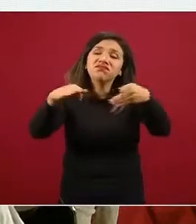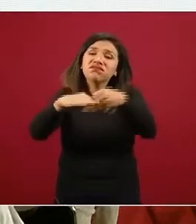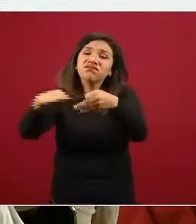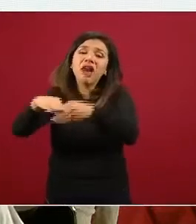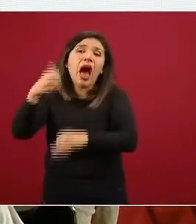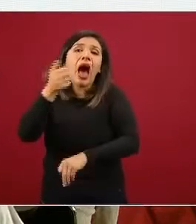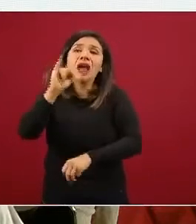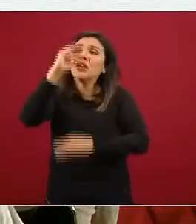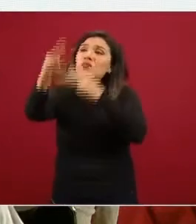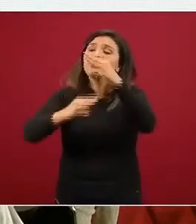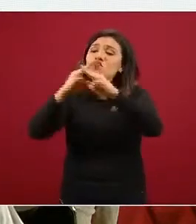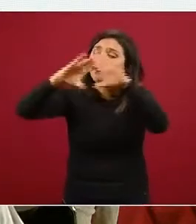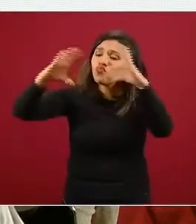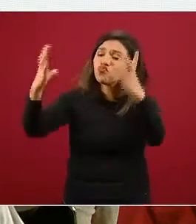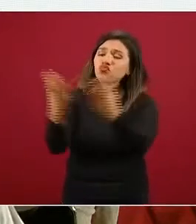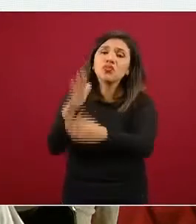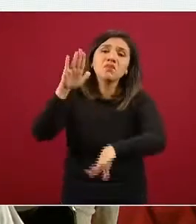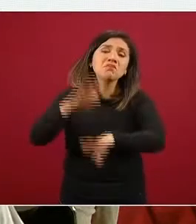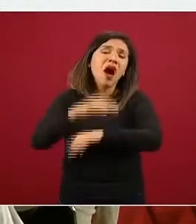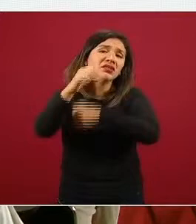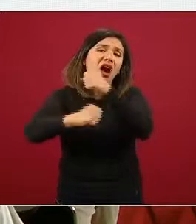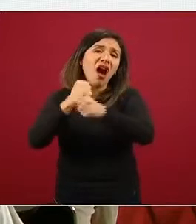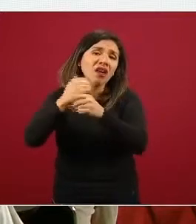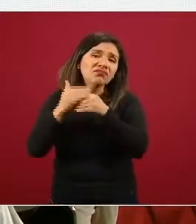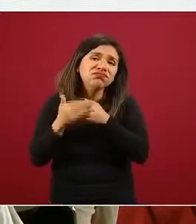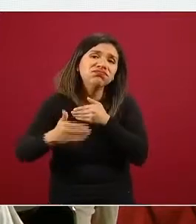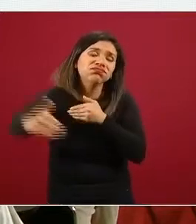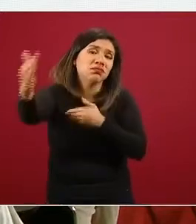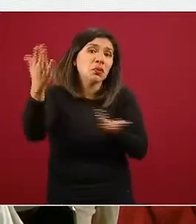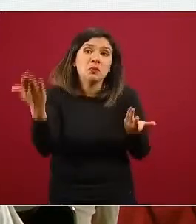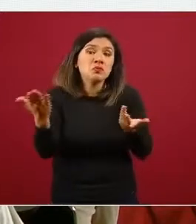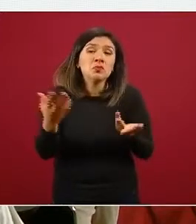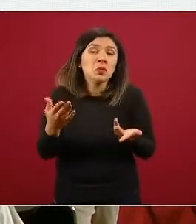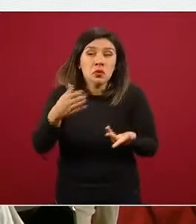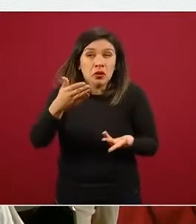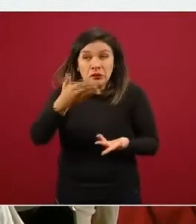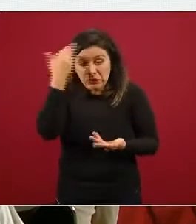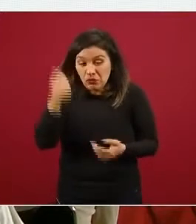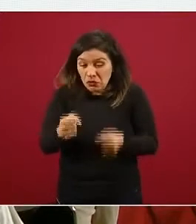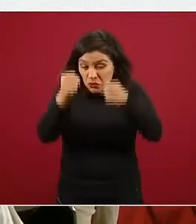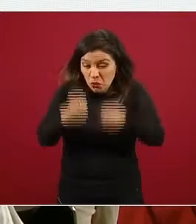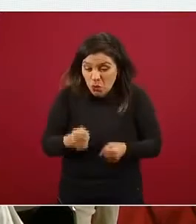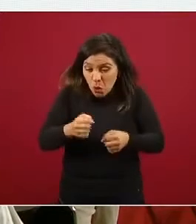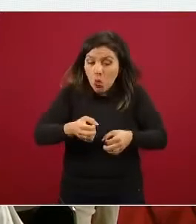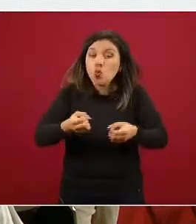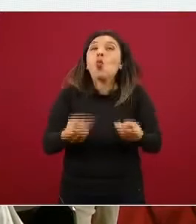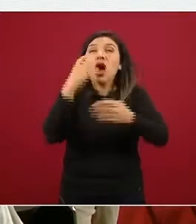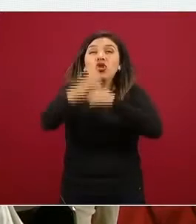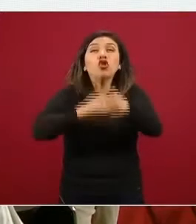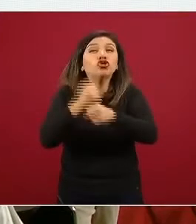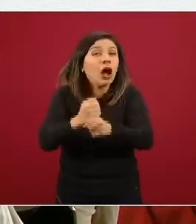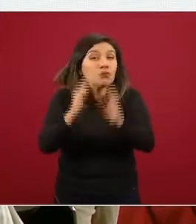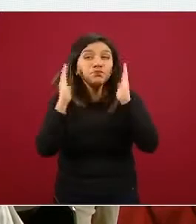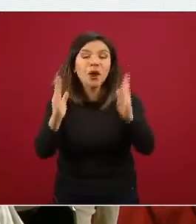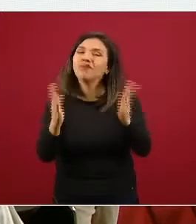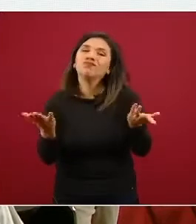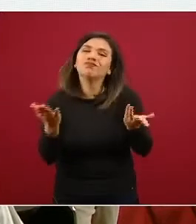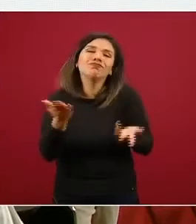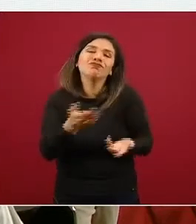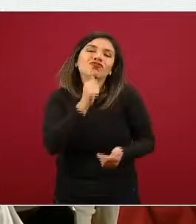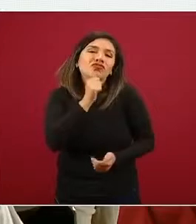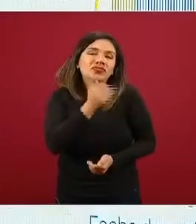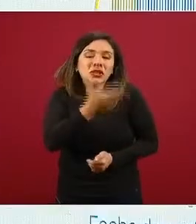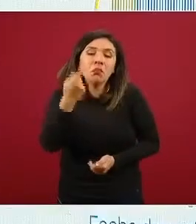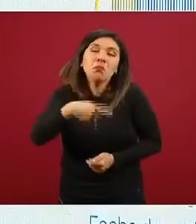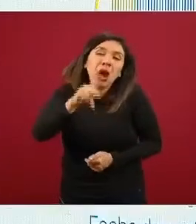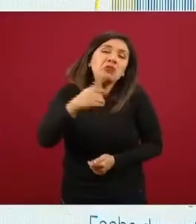entero durante varios años. No se puede saber con certeza cuántos, pero hemos dicho podrían ser